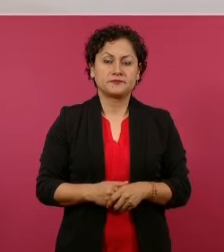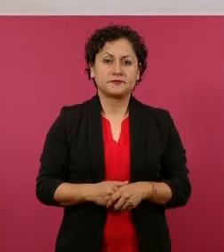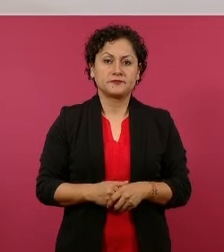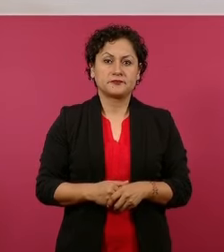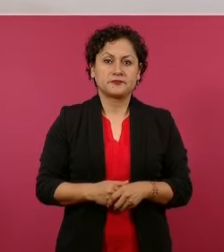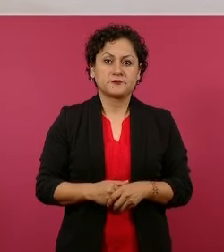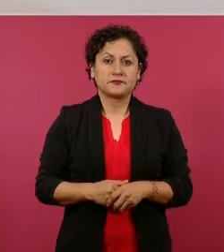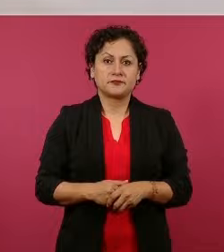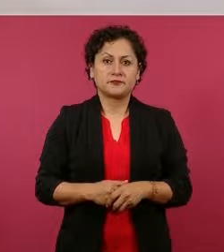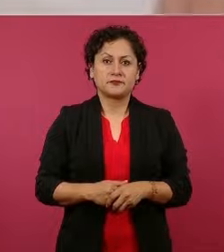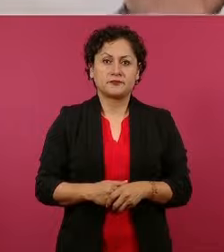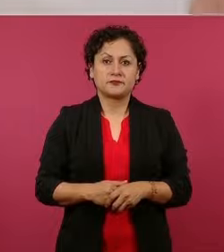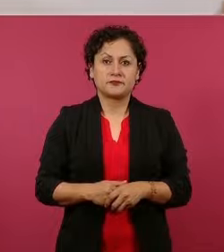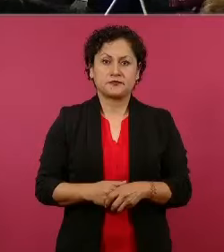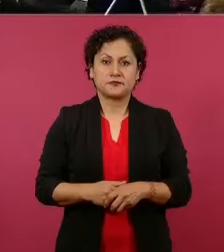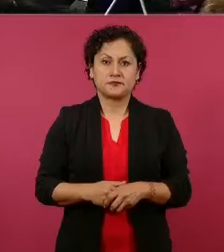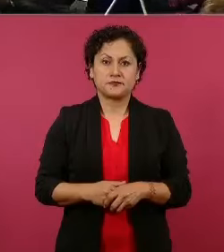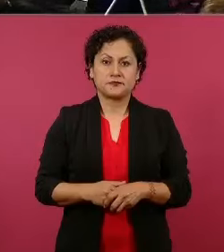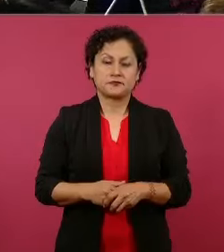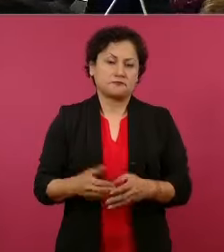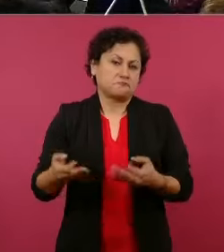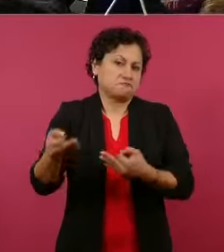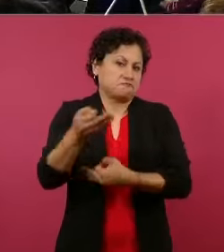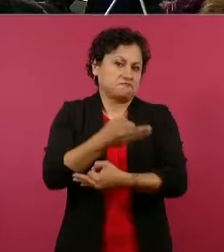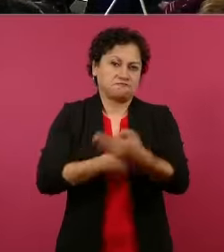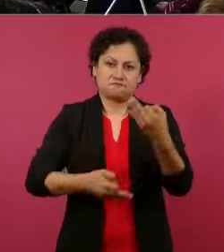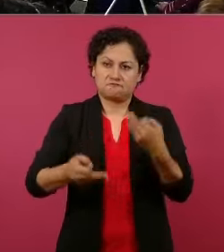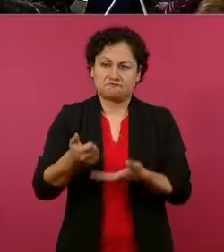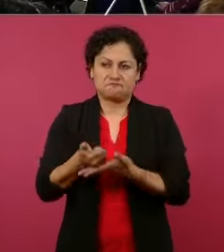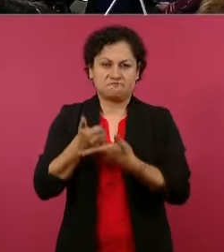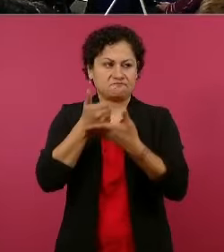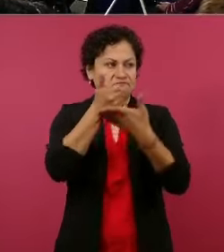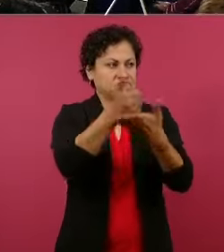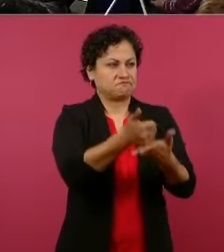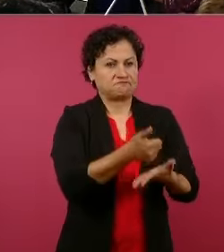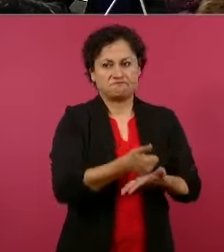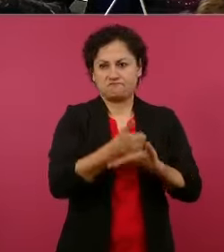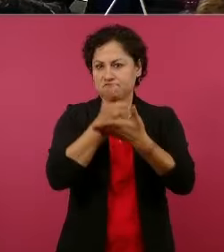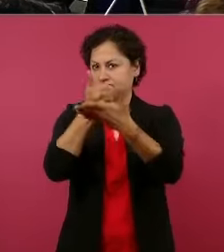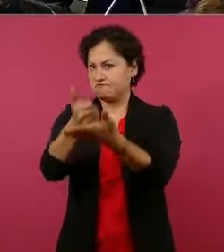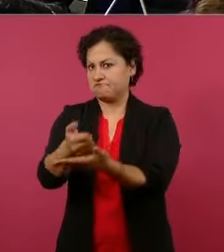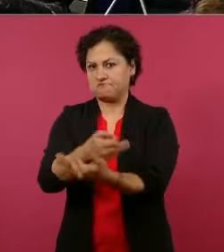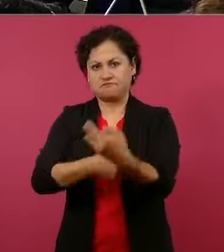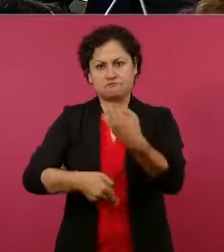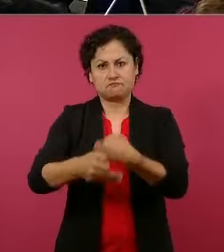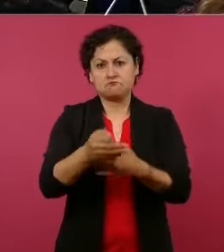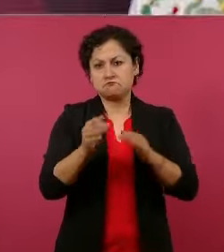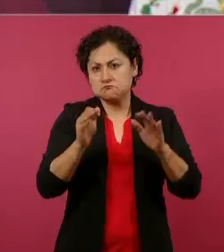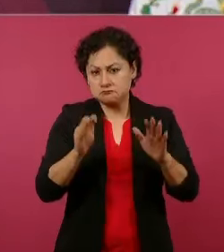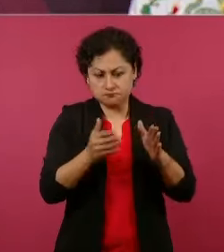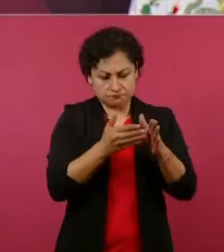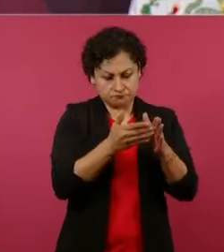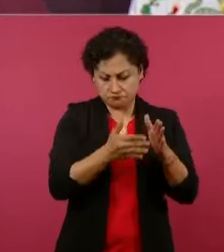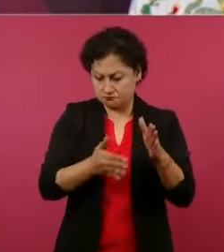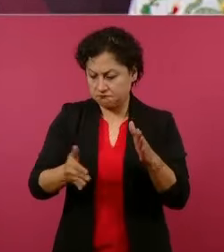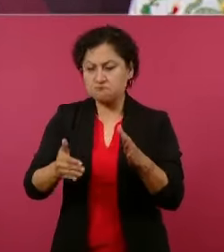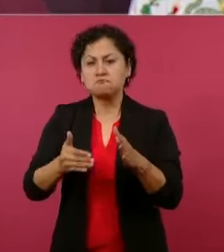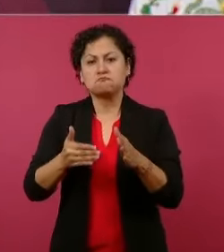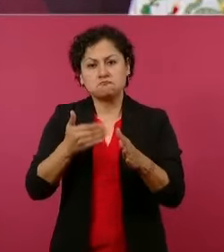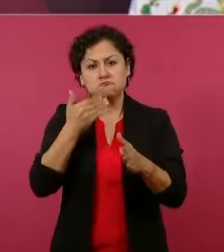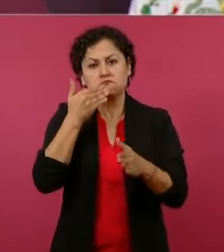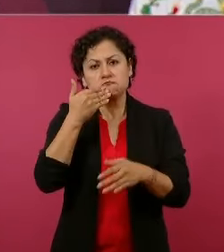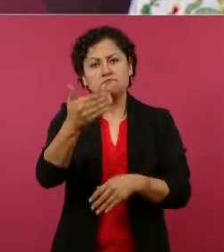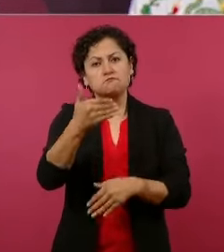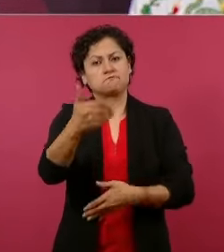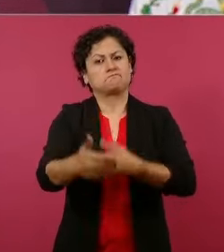será entre todos ayudar y van bien las cosas van